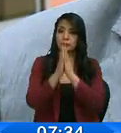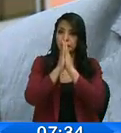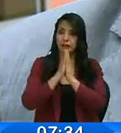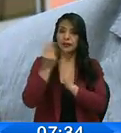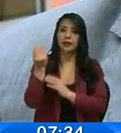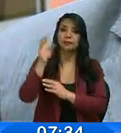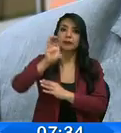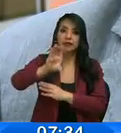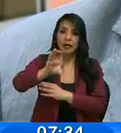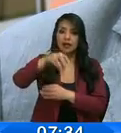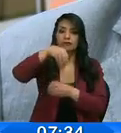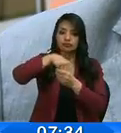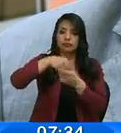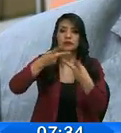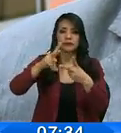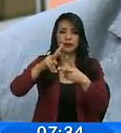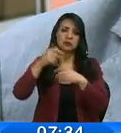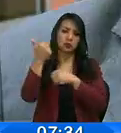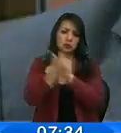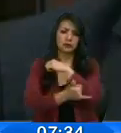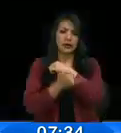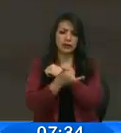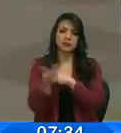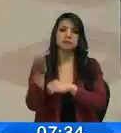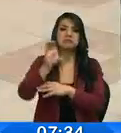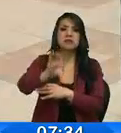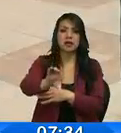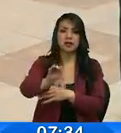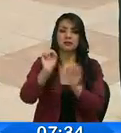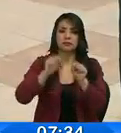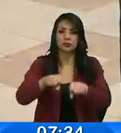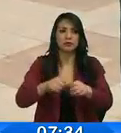capitales locales y extranjeros a invertir en el sector industrial.